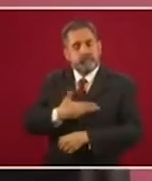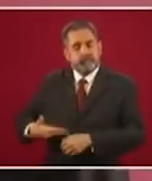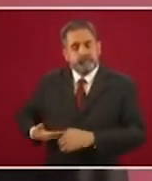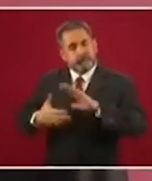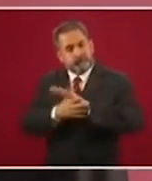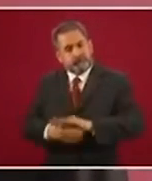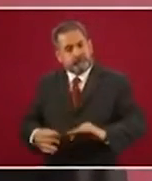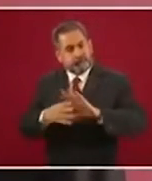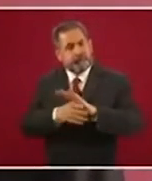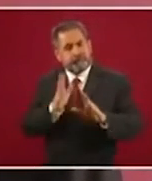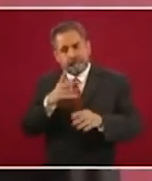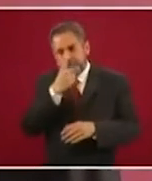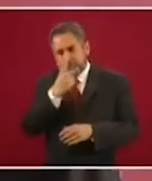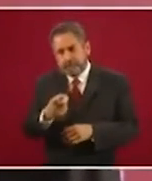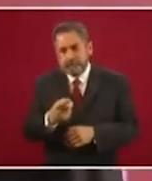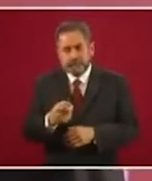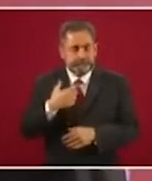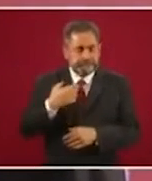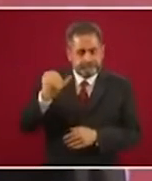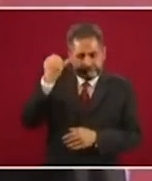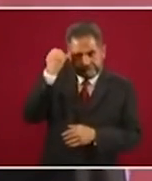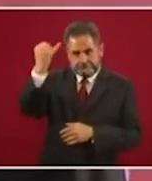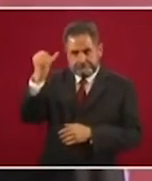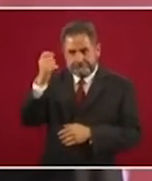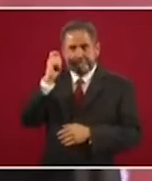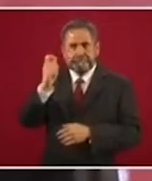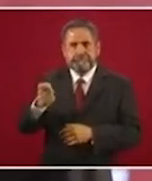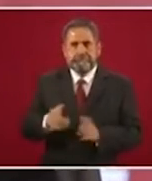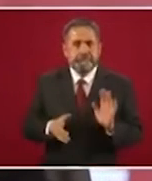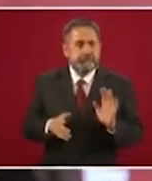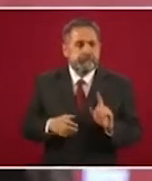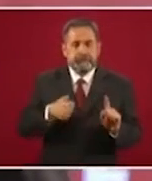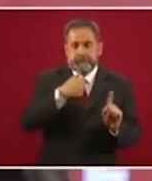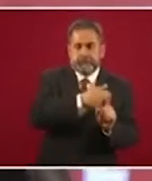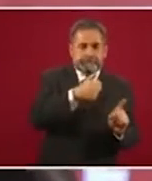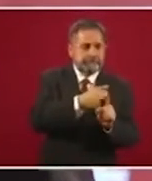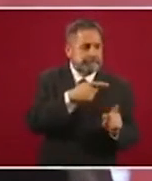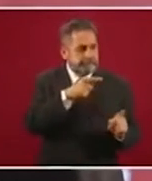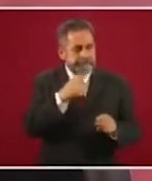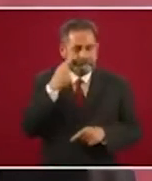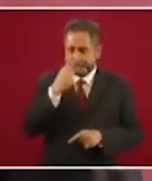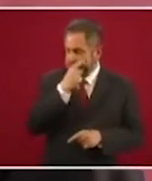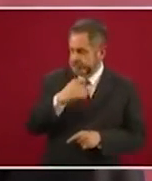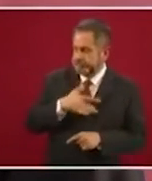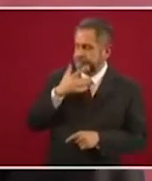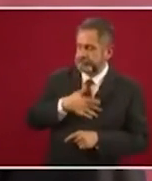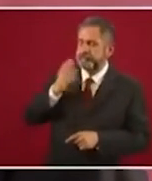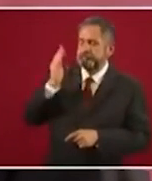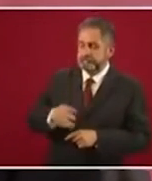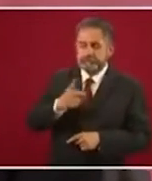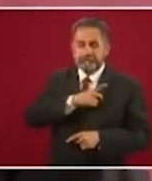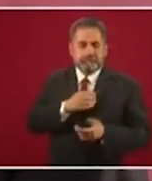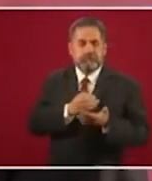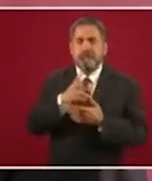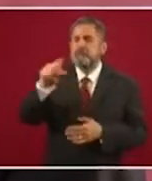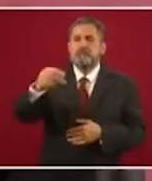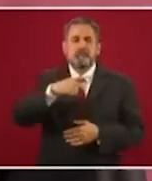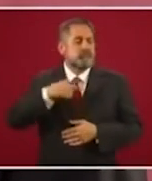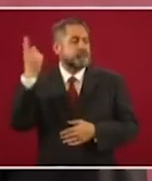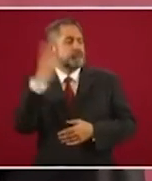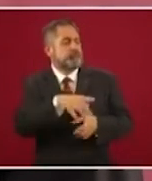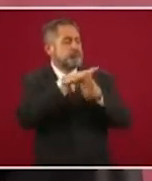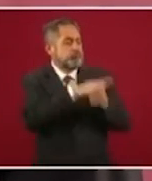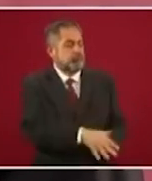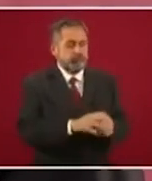en esta idea de que las cosas se hagan por convencimiento, nosotros no